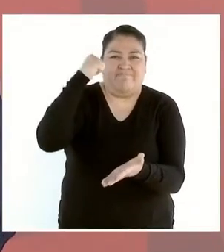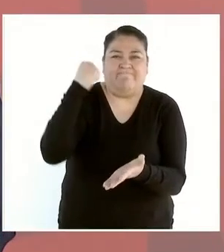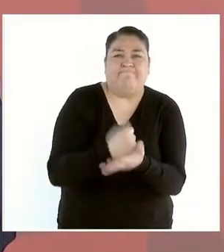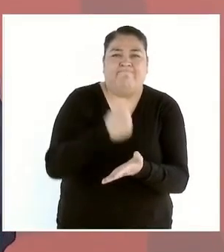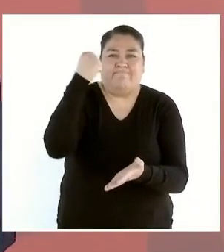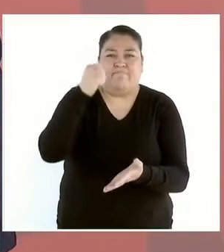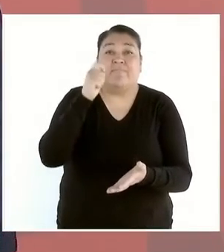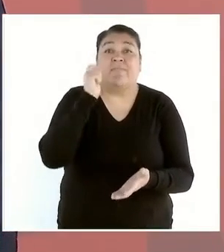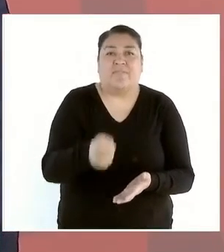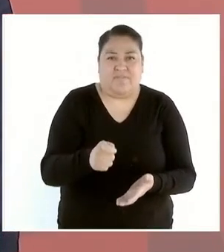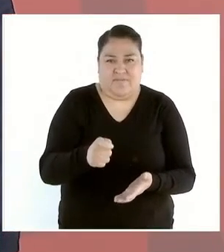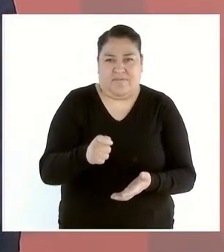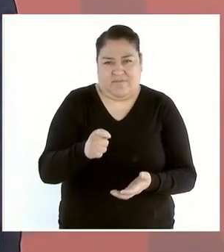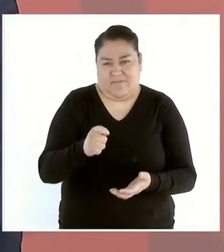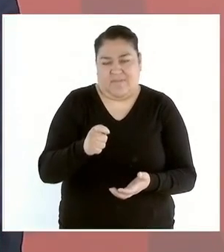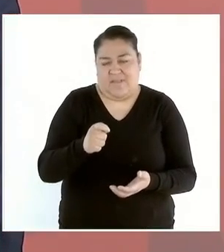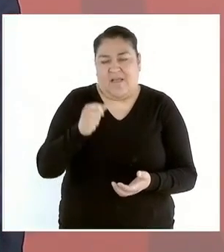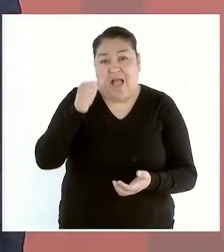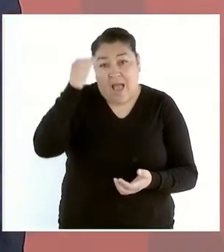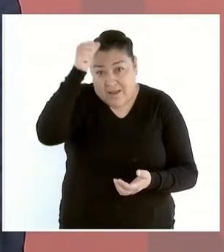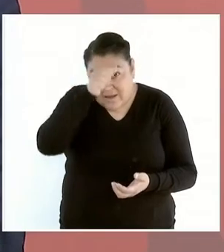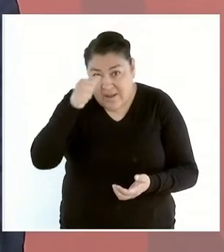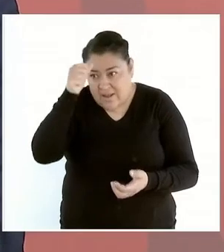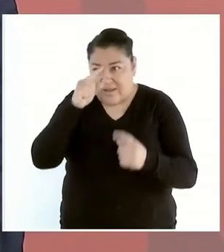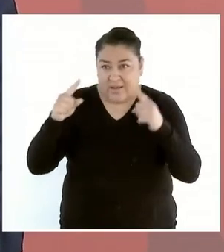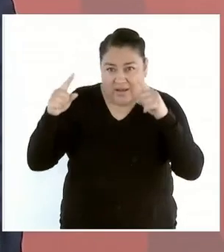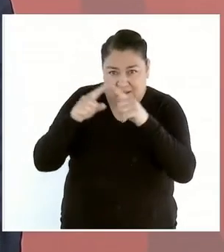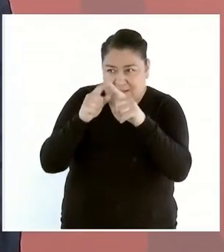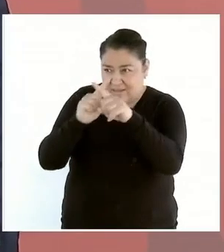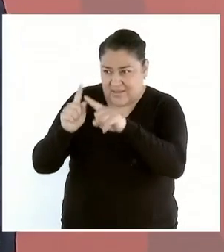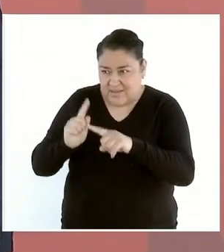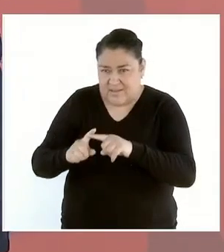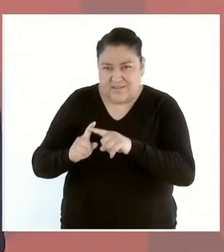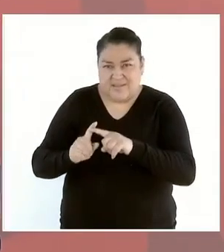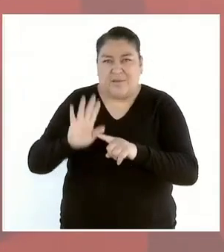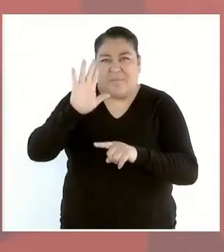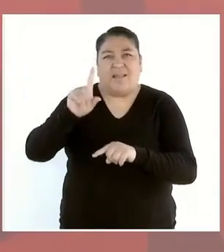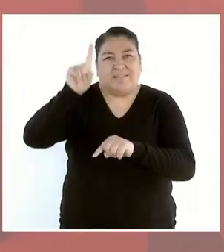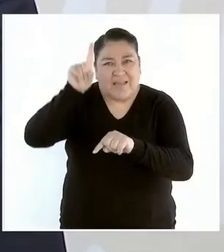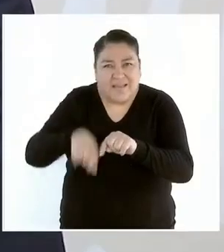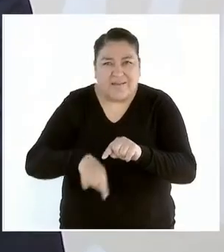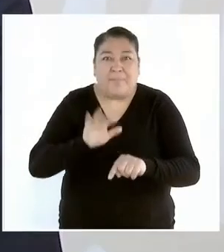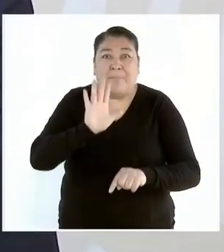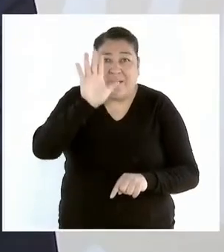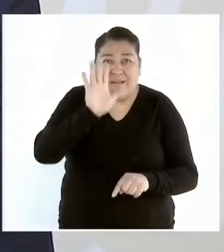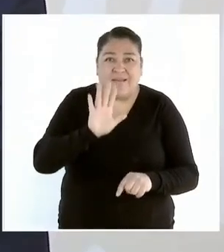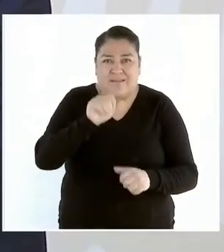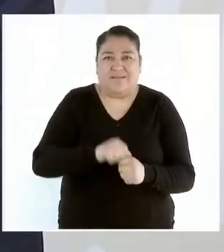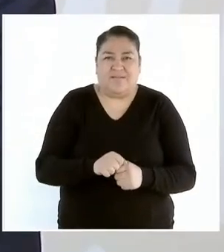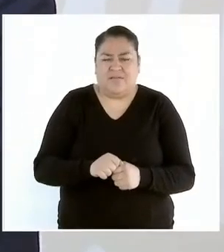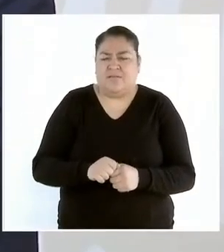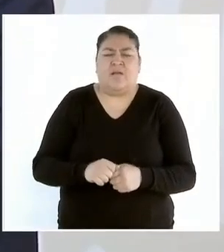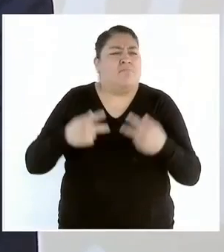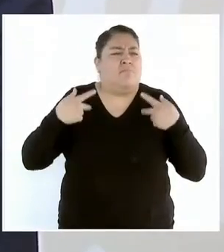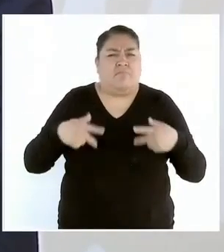de las propiedades del clero y autorizando la libre práctica